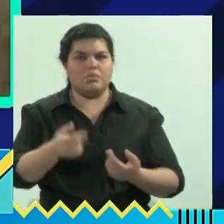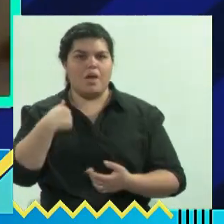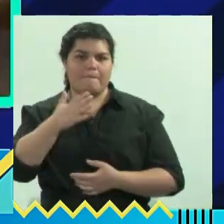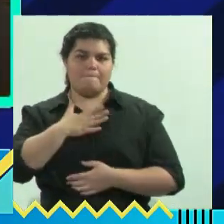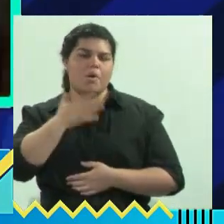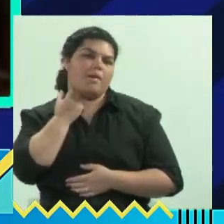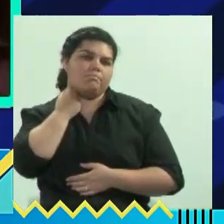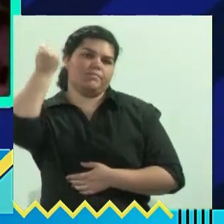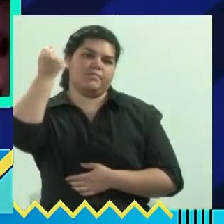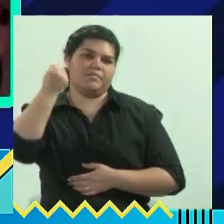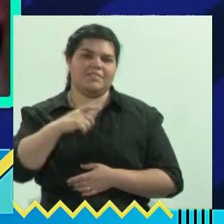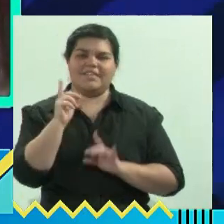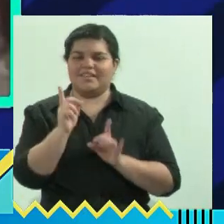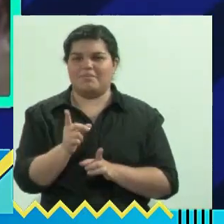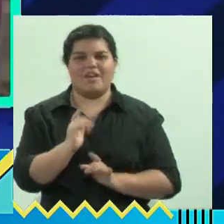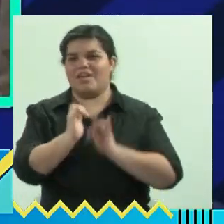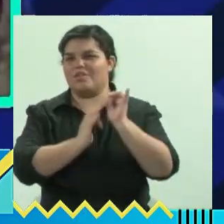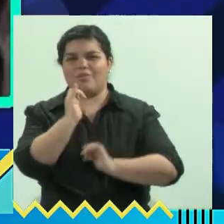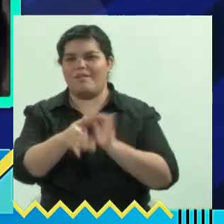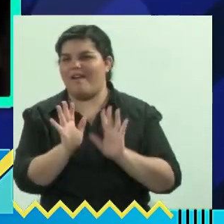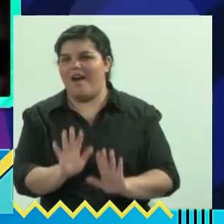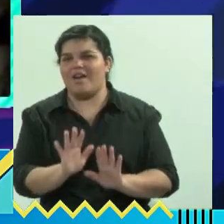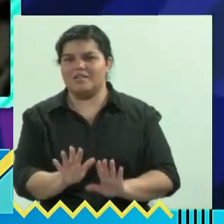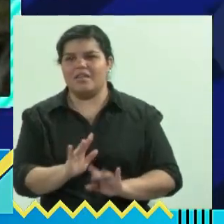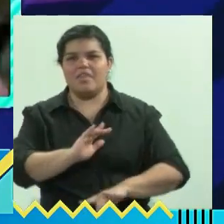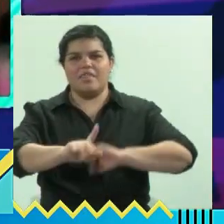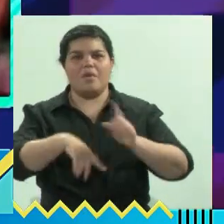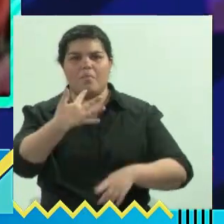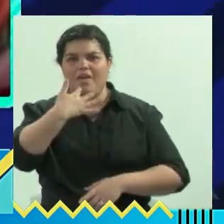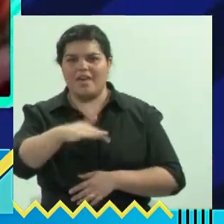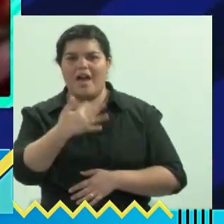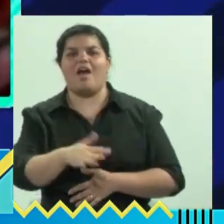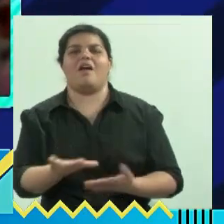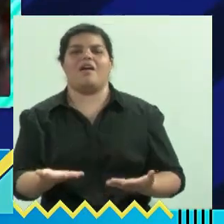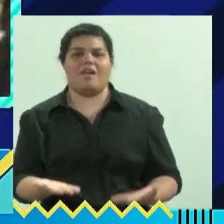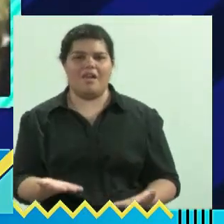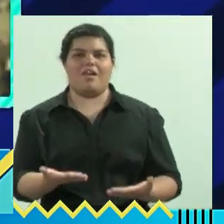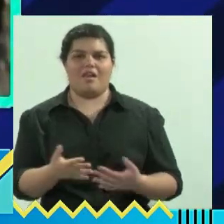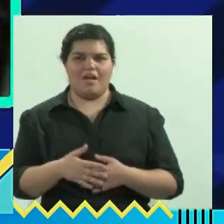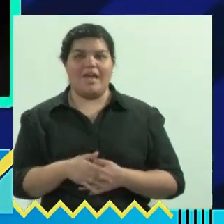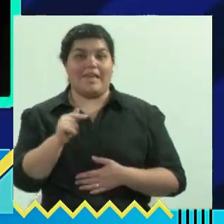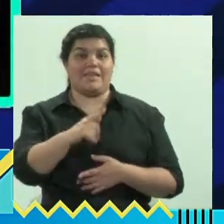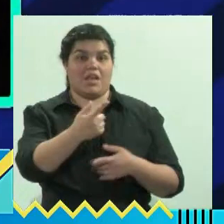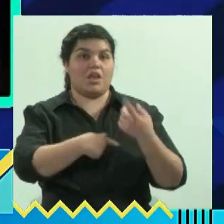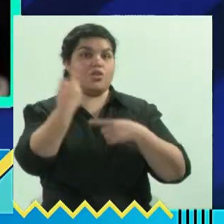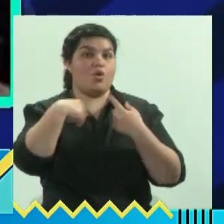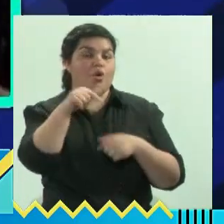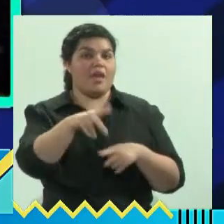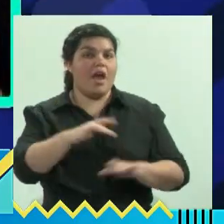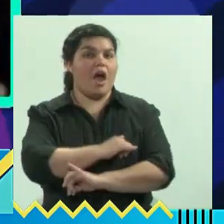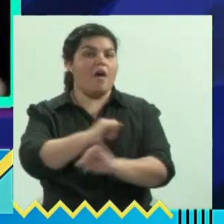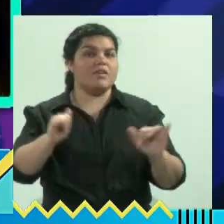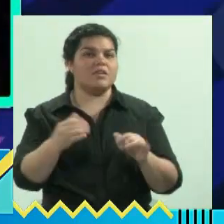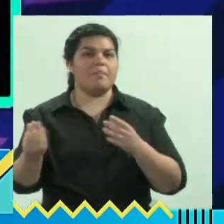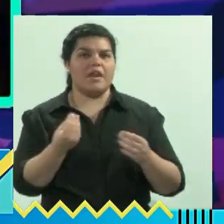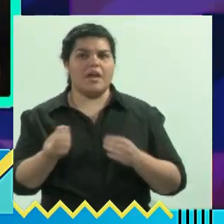ahí empieza también esa historia. Digo, ahí lo entendía como esa cuestión de límites, de decir, bueno, miren que esta historia está para avisarle a las mujeres que no pueden